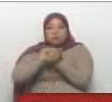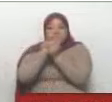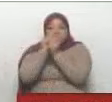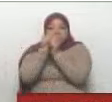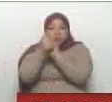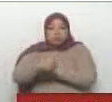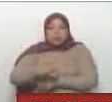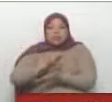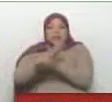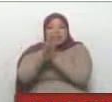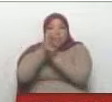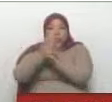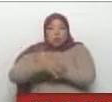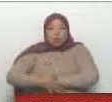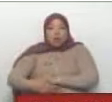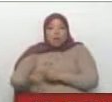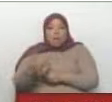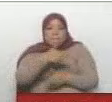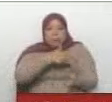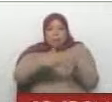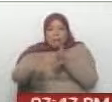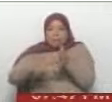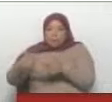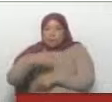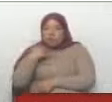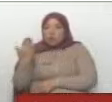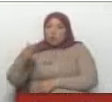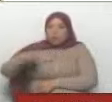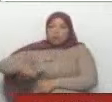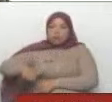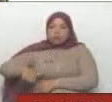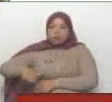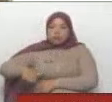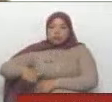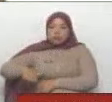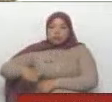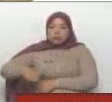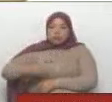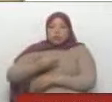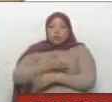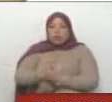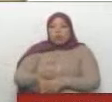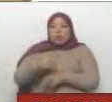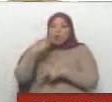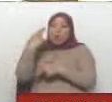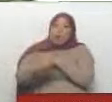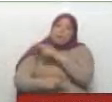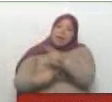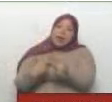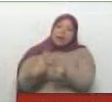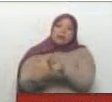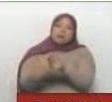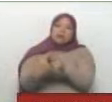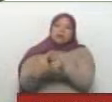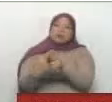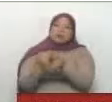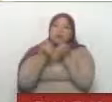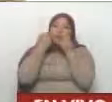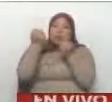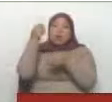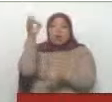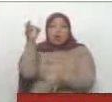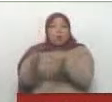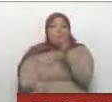exterminarlo, acabarlo, asesinarlo, masacrarlo. Y más temprano que tarde la humanidad irá a